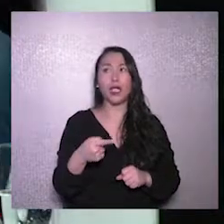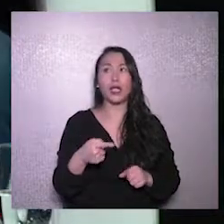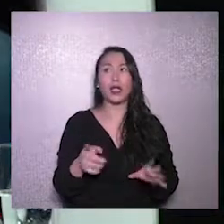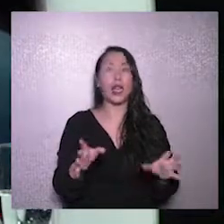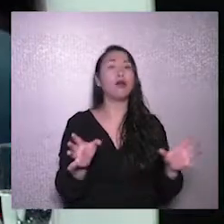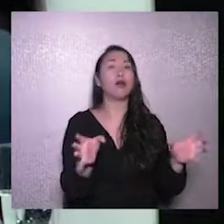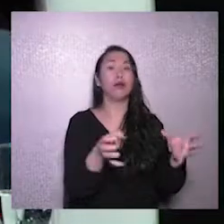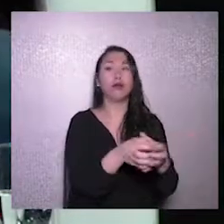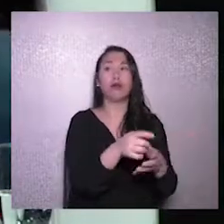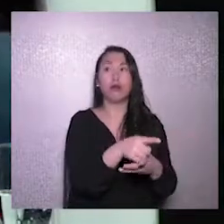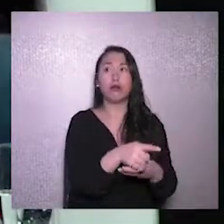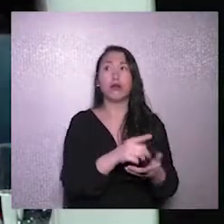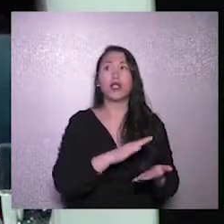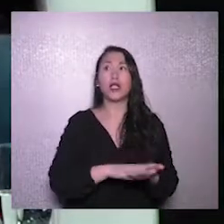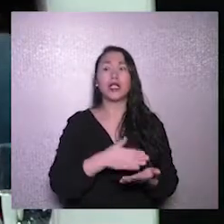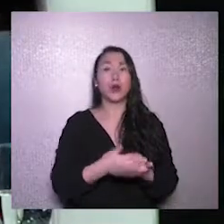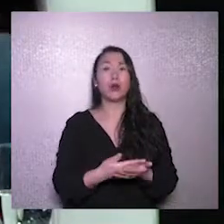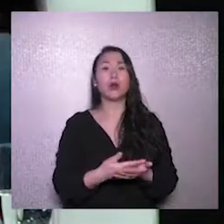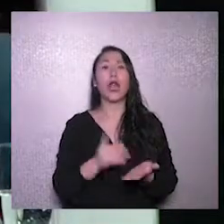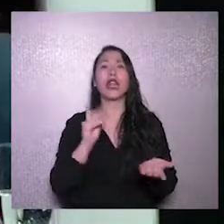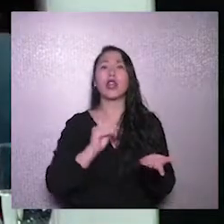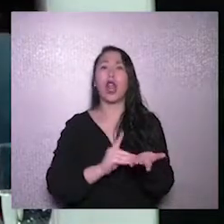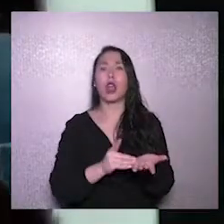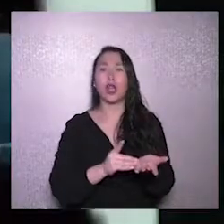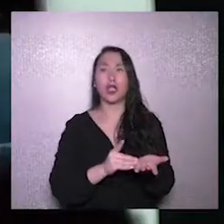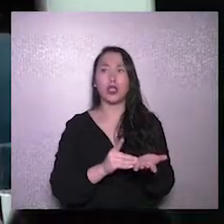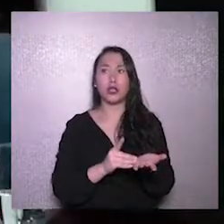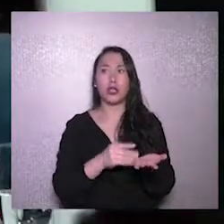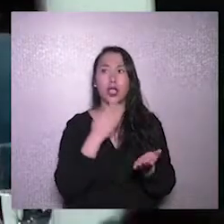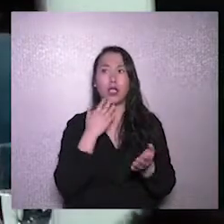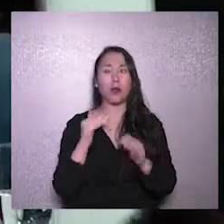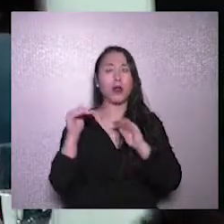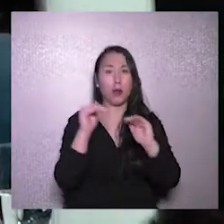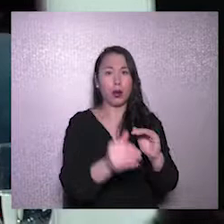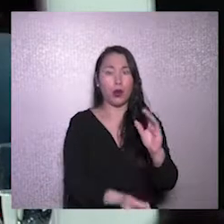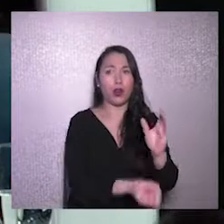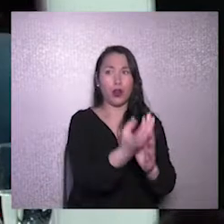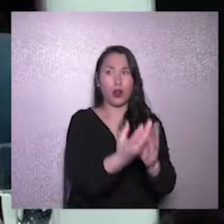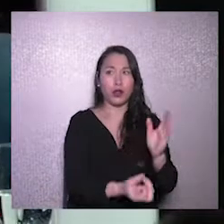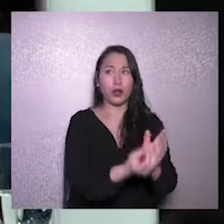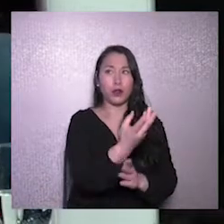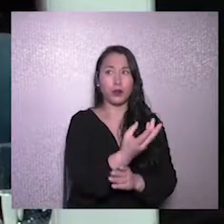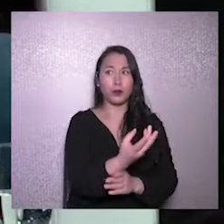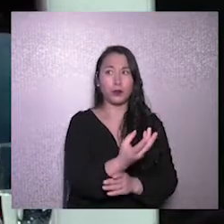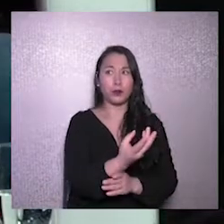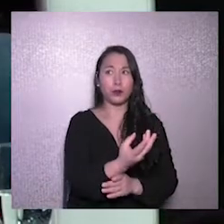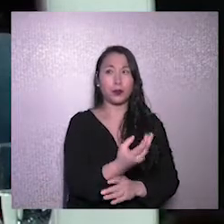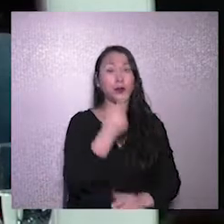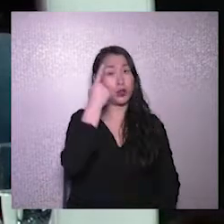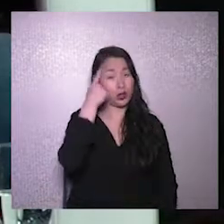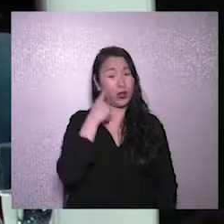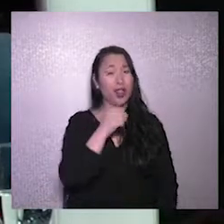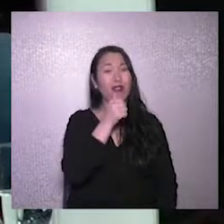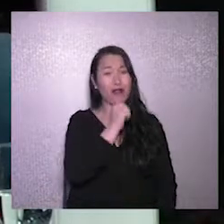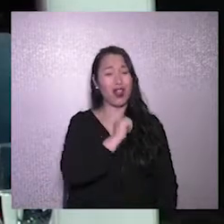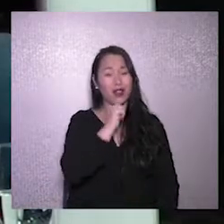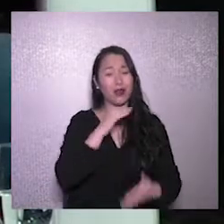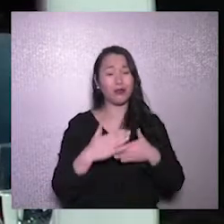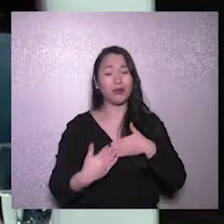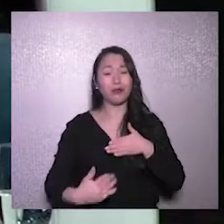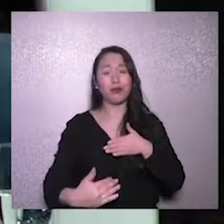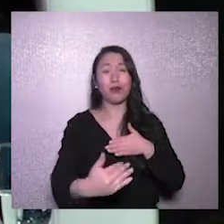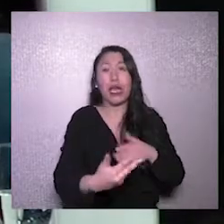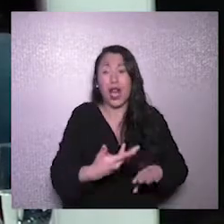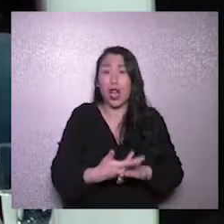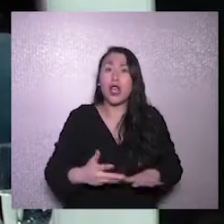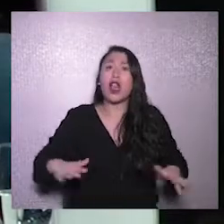En área de digitalización y de apoyo e innovación, creo que todavía estamos al debe. Ha habido esfuerzos